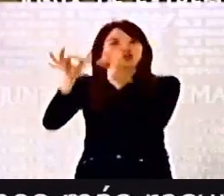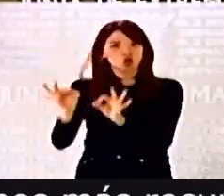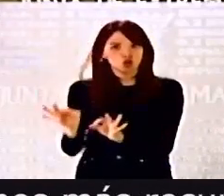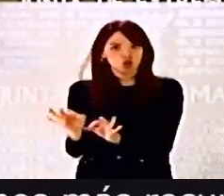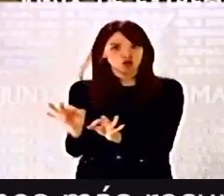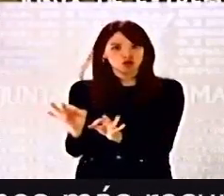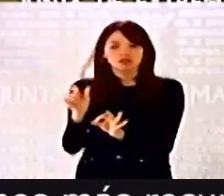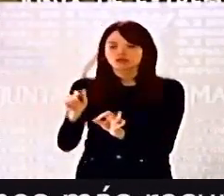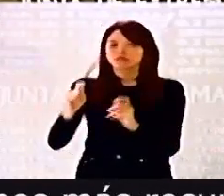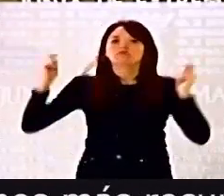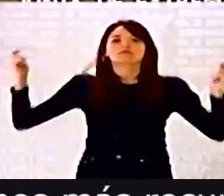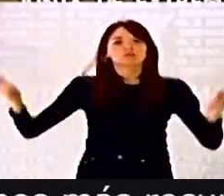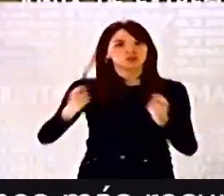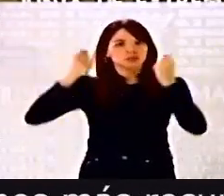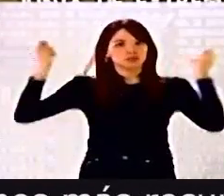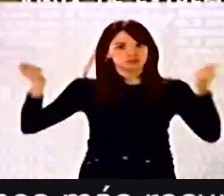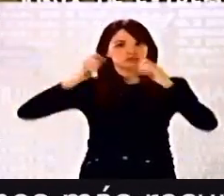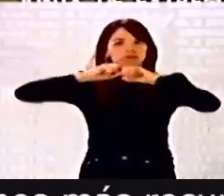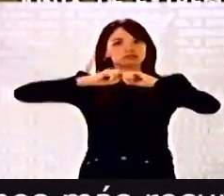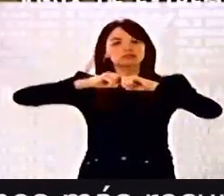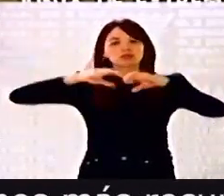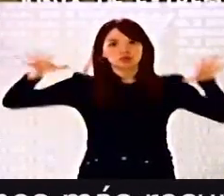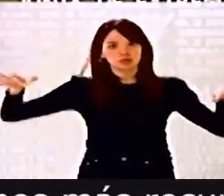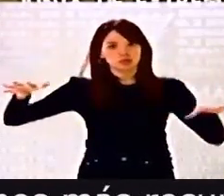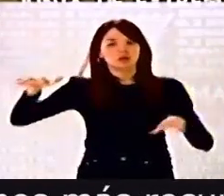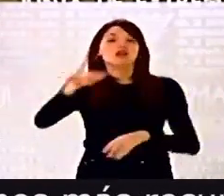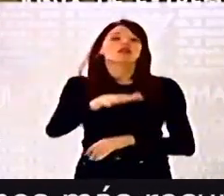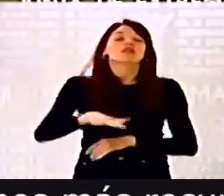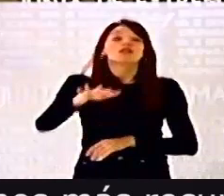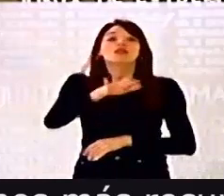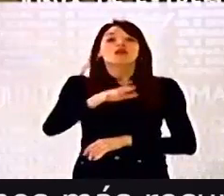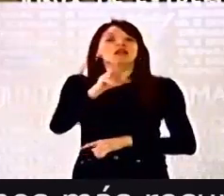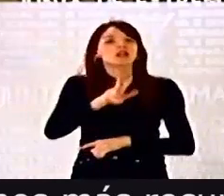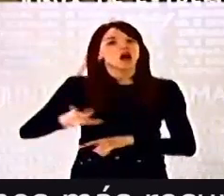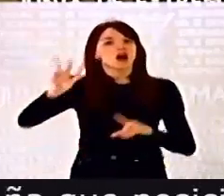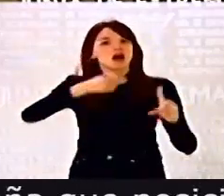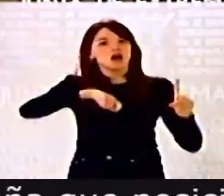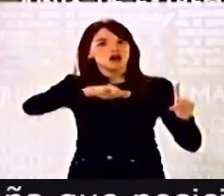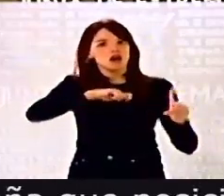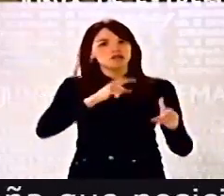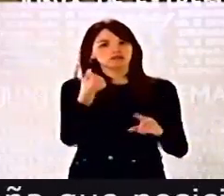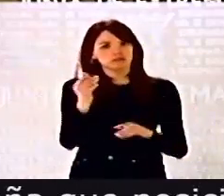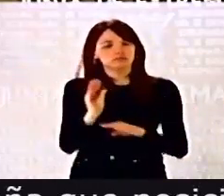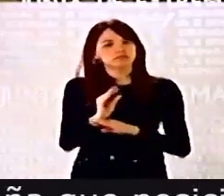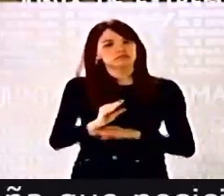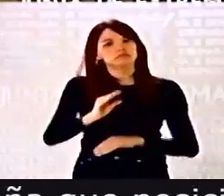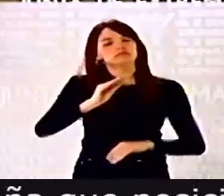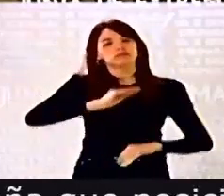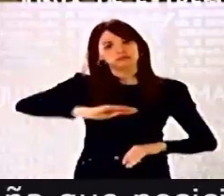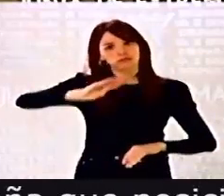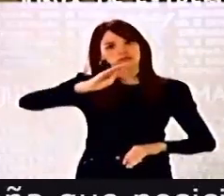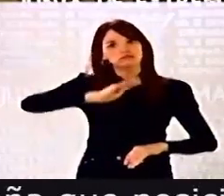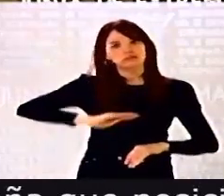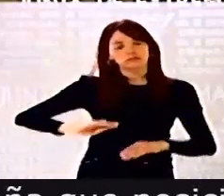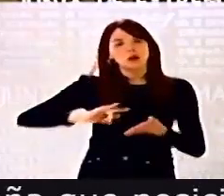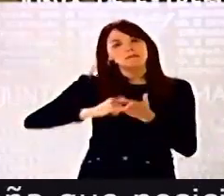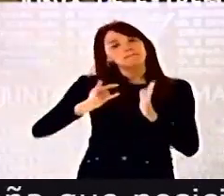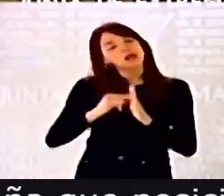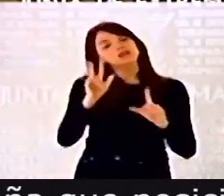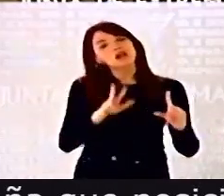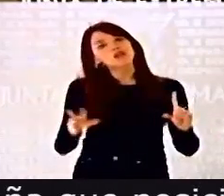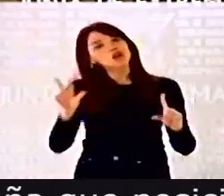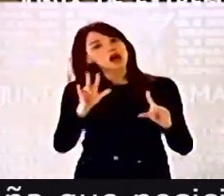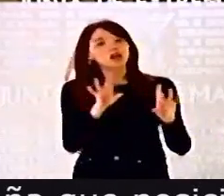una gran campaña que posicione el destino en el mercado nacional, con una importante inversión en un plan de medios nacional